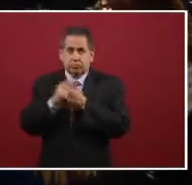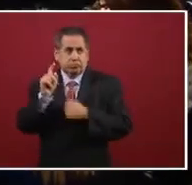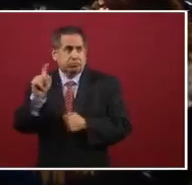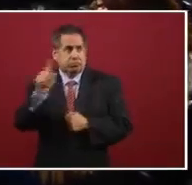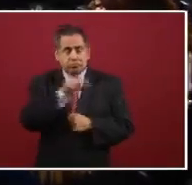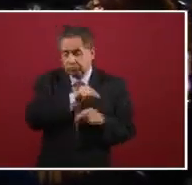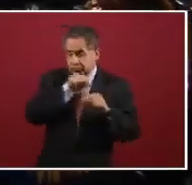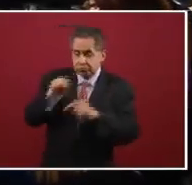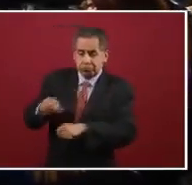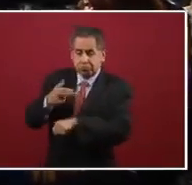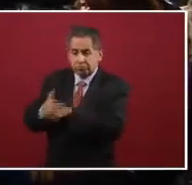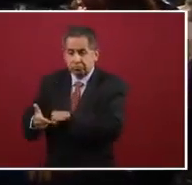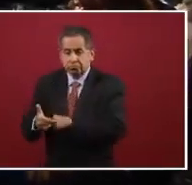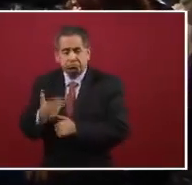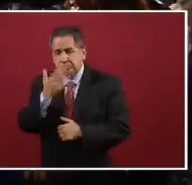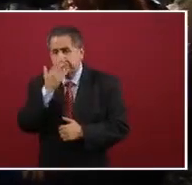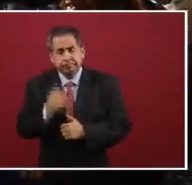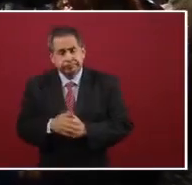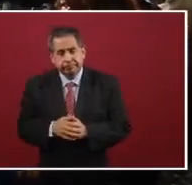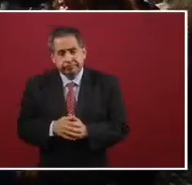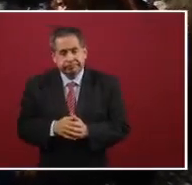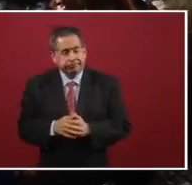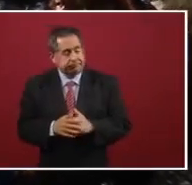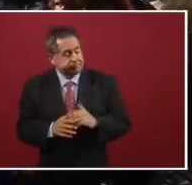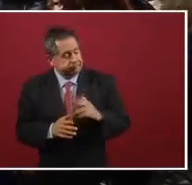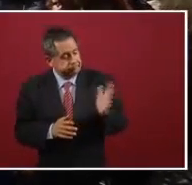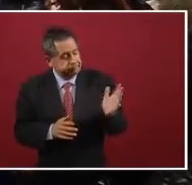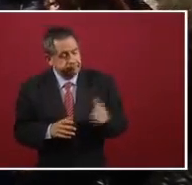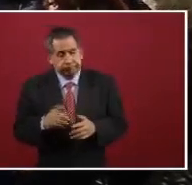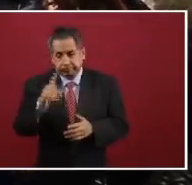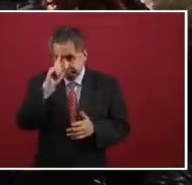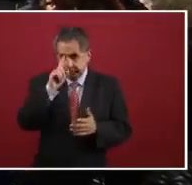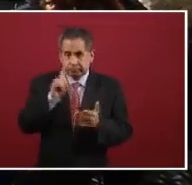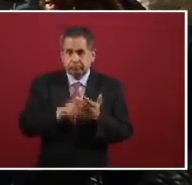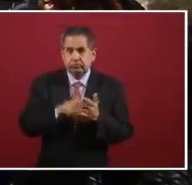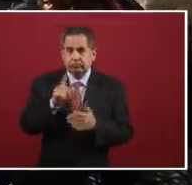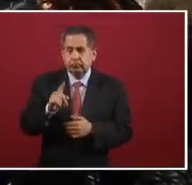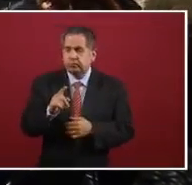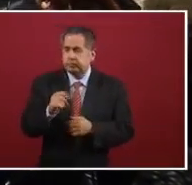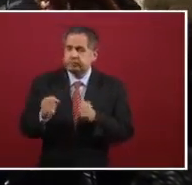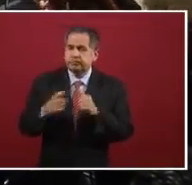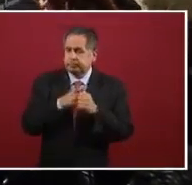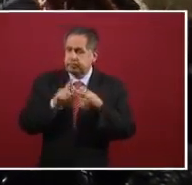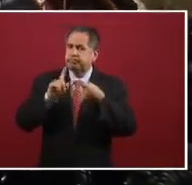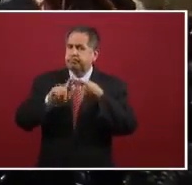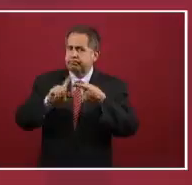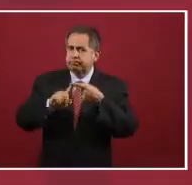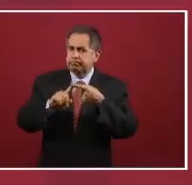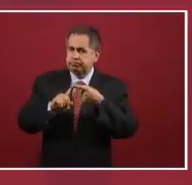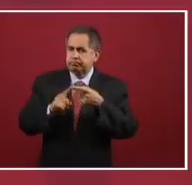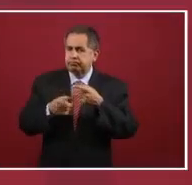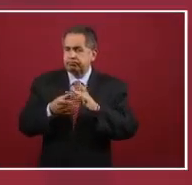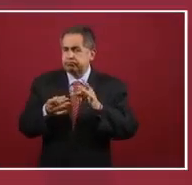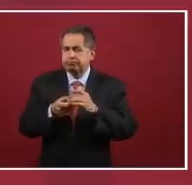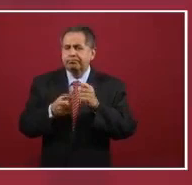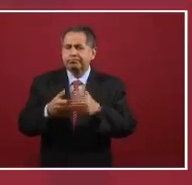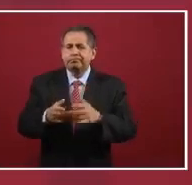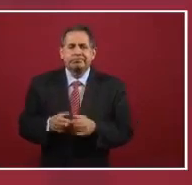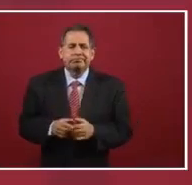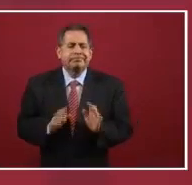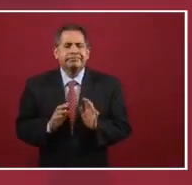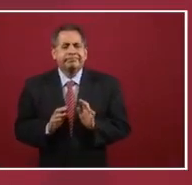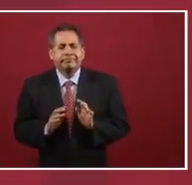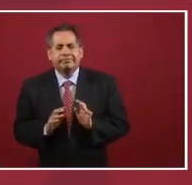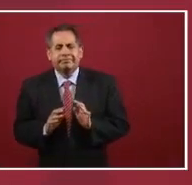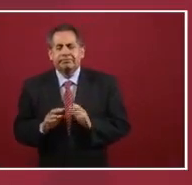Honduras. Entonces, yo creo que lo primero es, yo rescataría pues lo que ahí se expresó. Nosotros no estamos